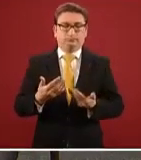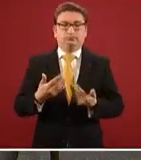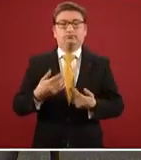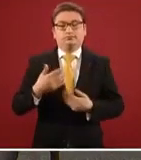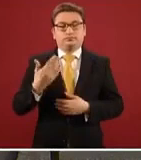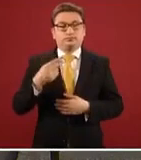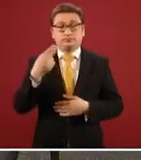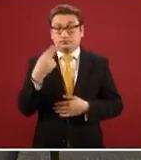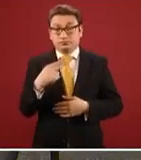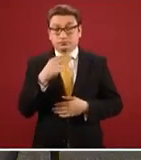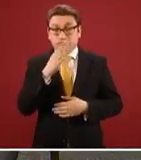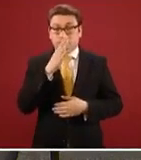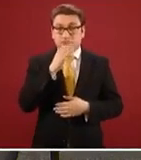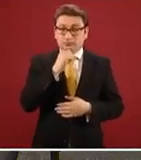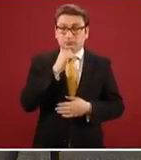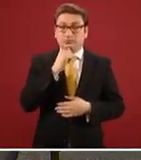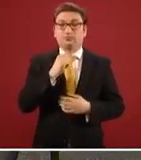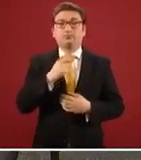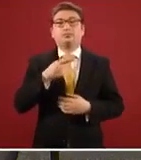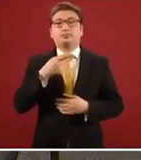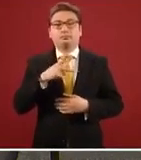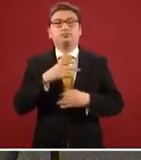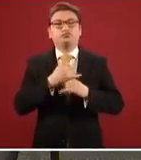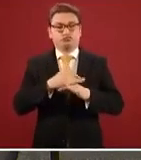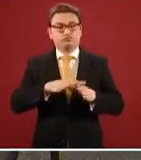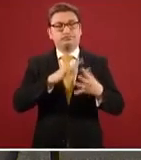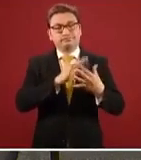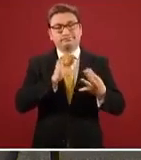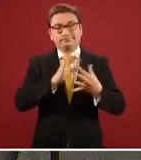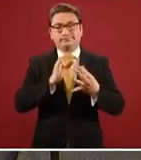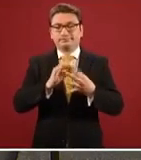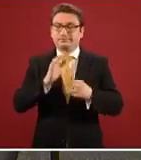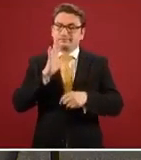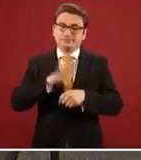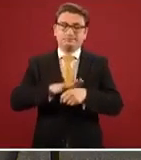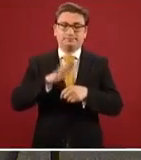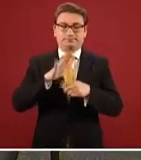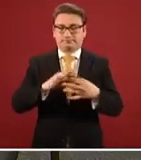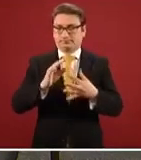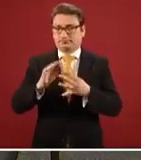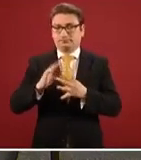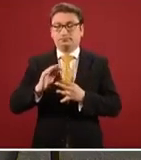de darles la mayor información posible,